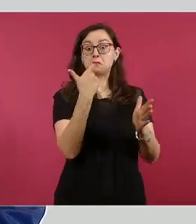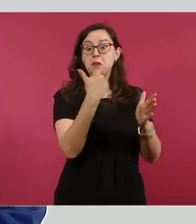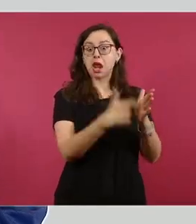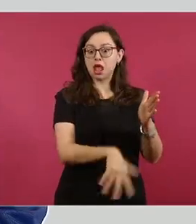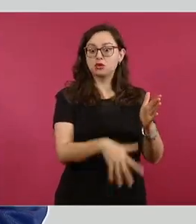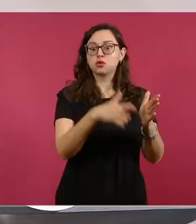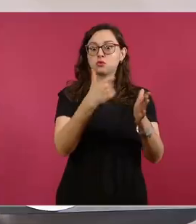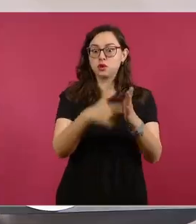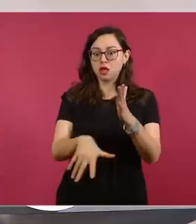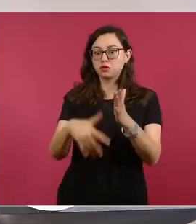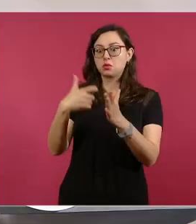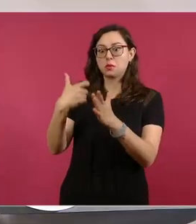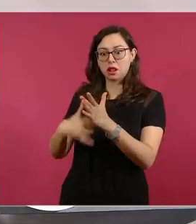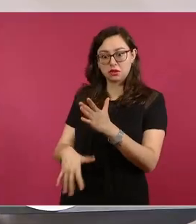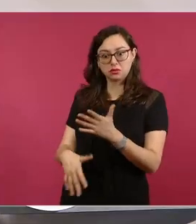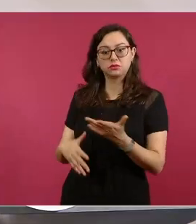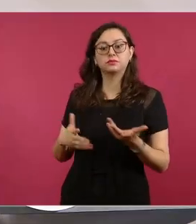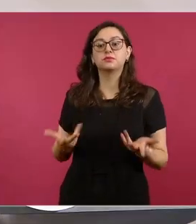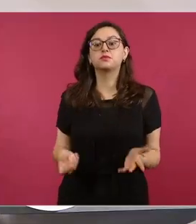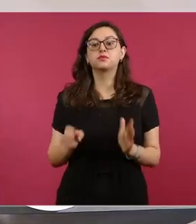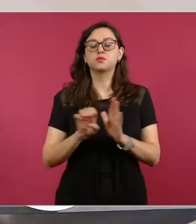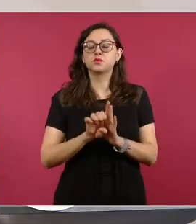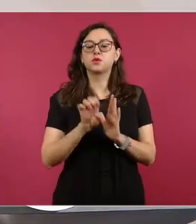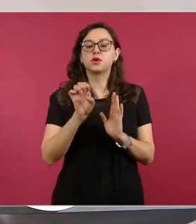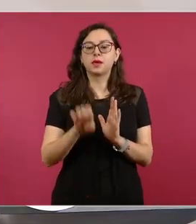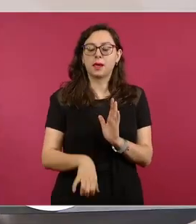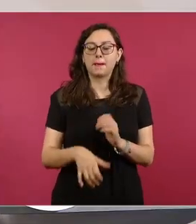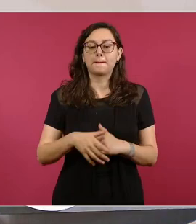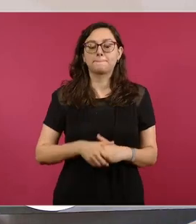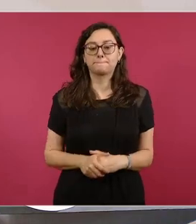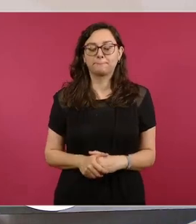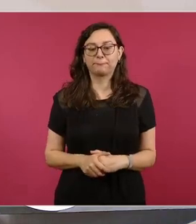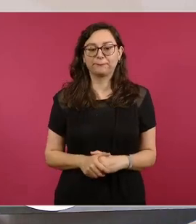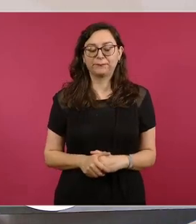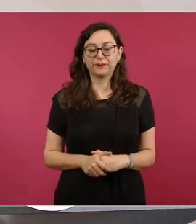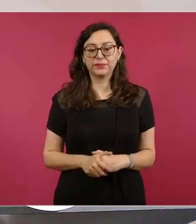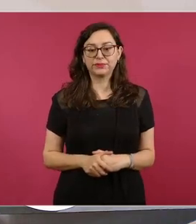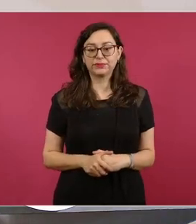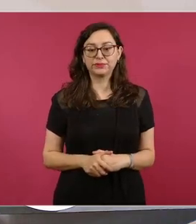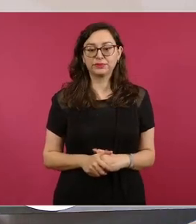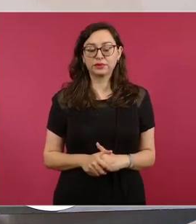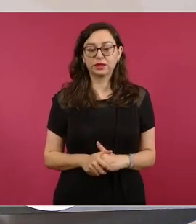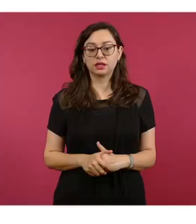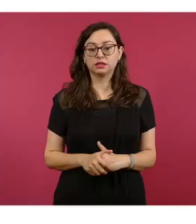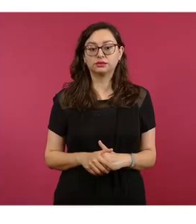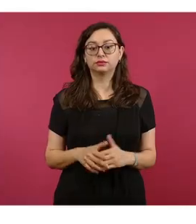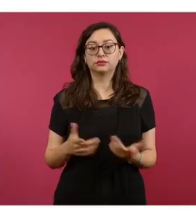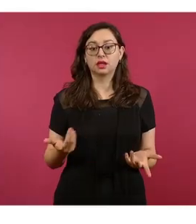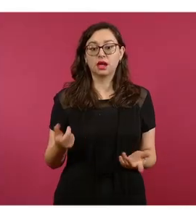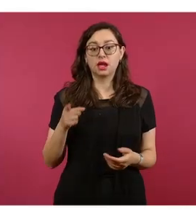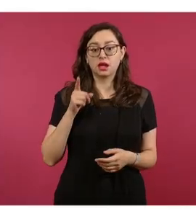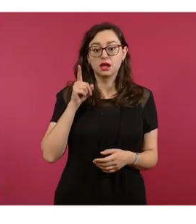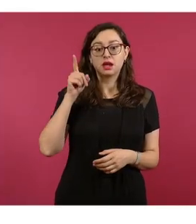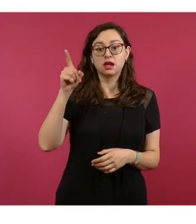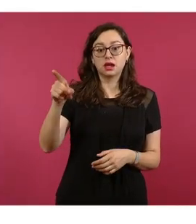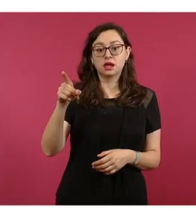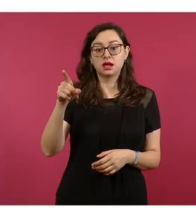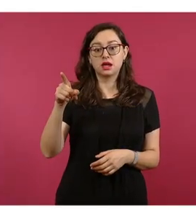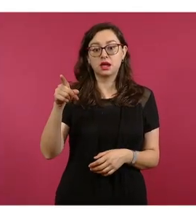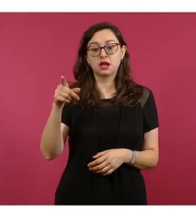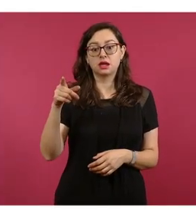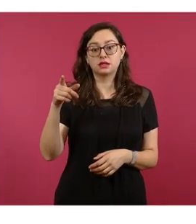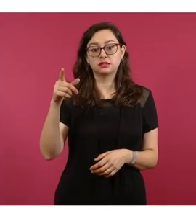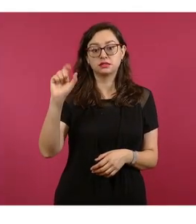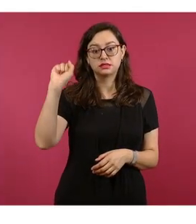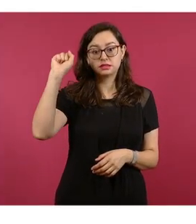máximo regional. Por ejemplo, 10 pesos con 77 centavos fue el precio con el que nos encontramos el litro de gas en Mazatlán,